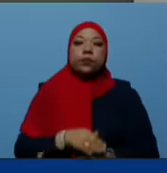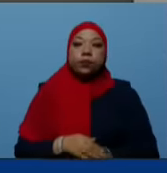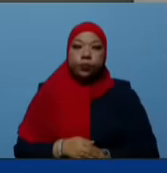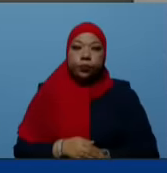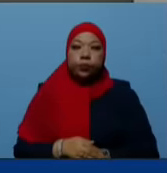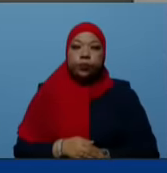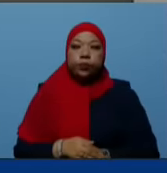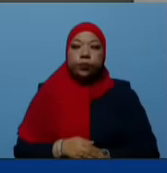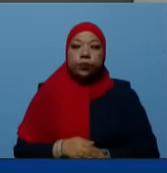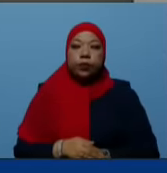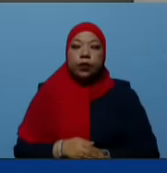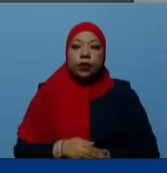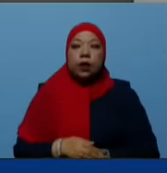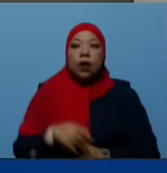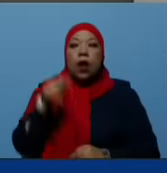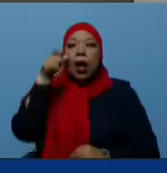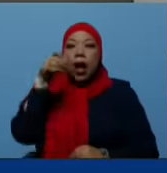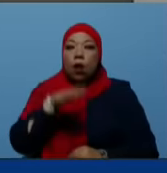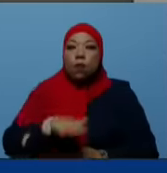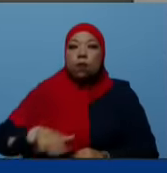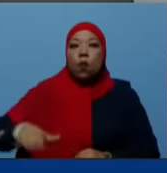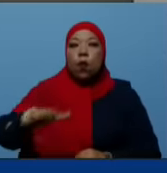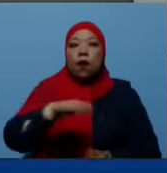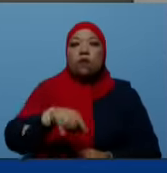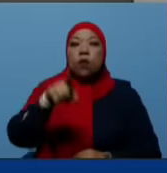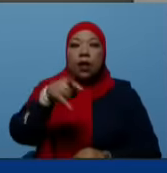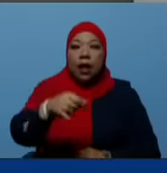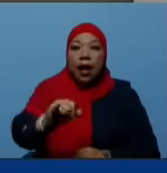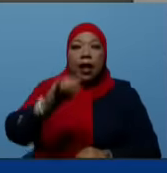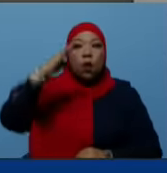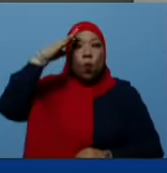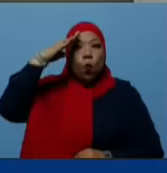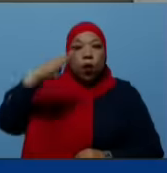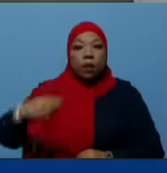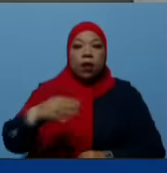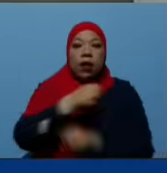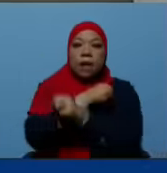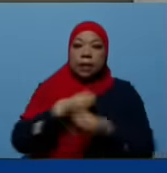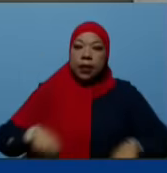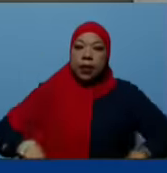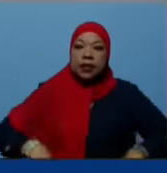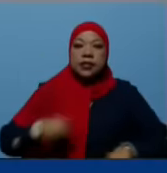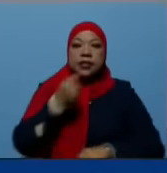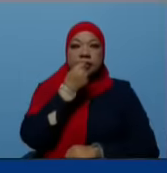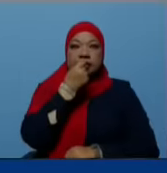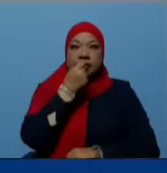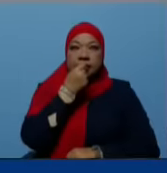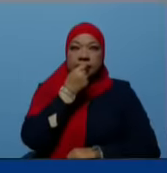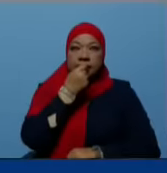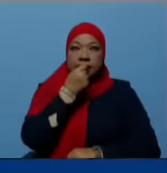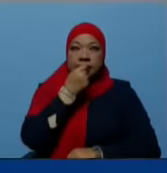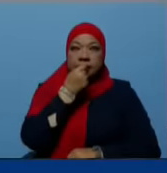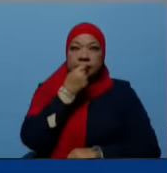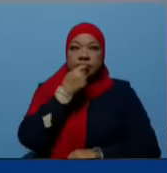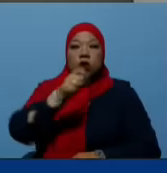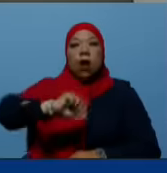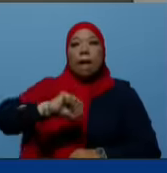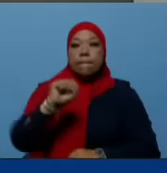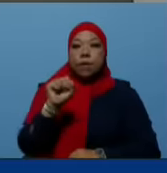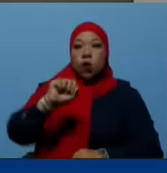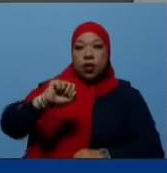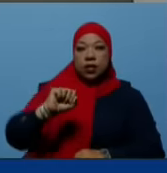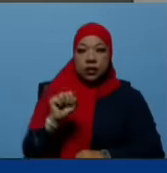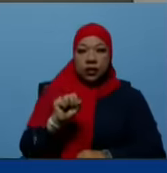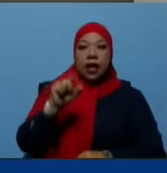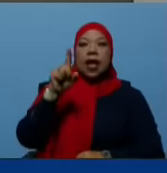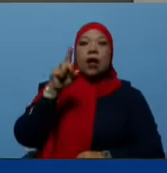al pueblo uniformado, a la Fuerza Armada Nacional Bolivariana, al pueblo uniformado, a la Policía Nacional